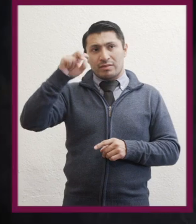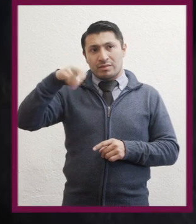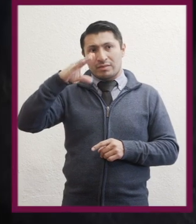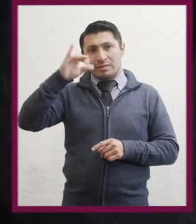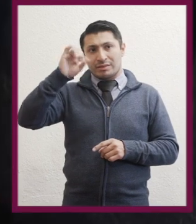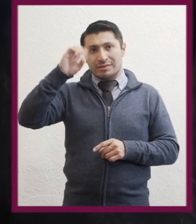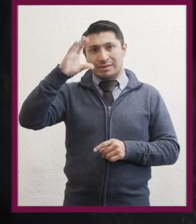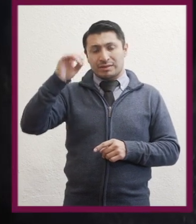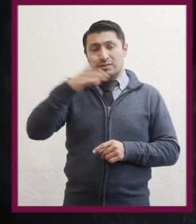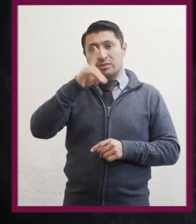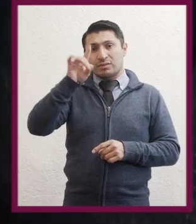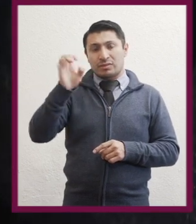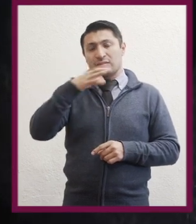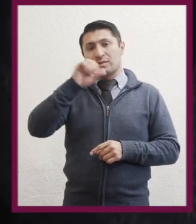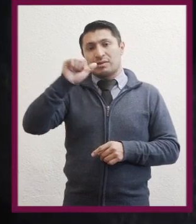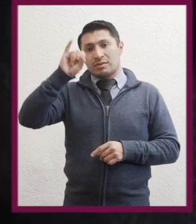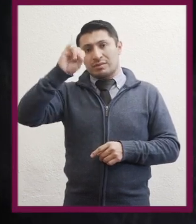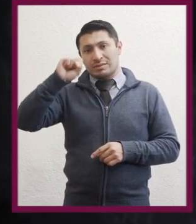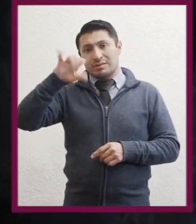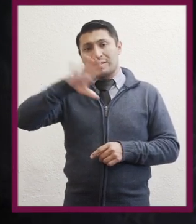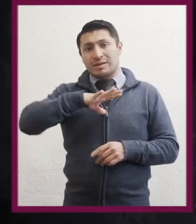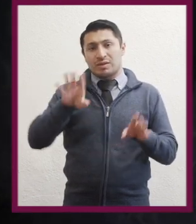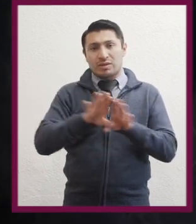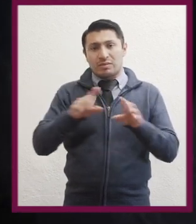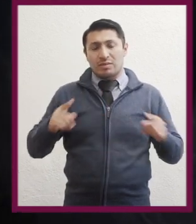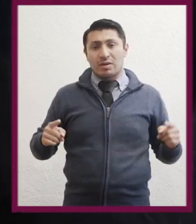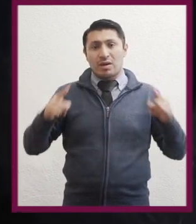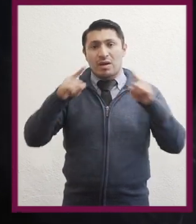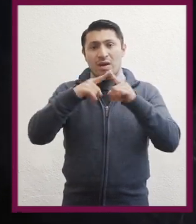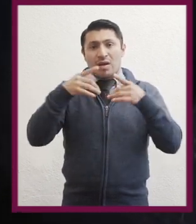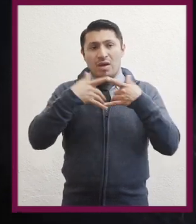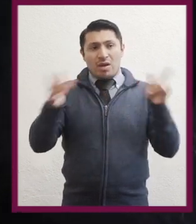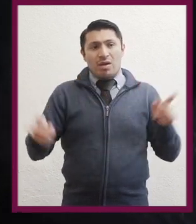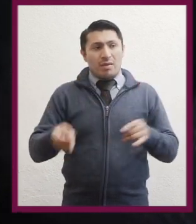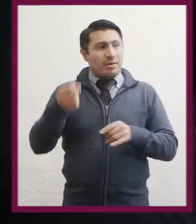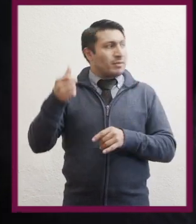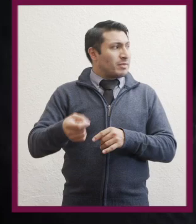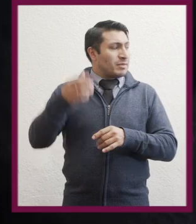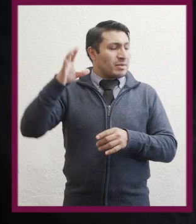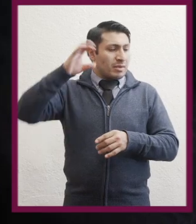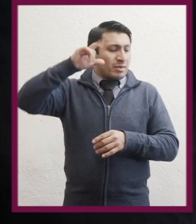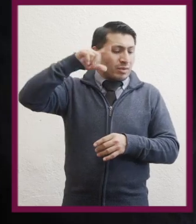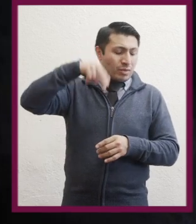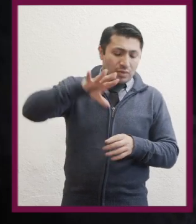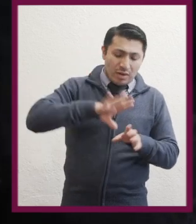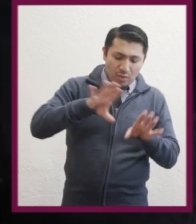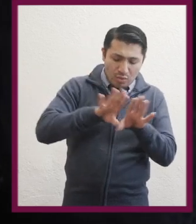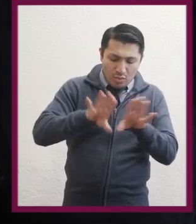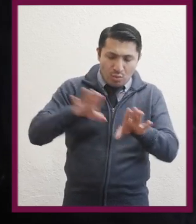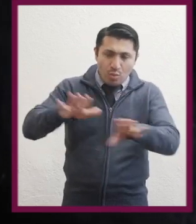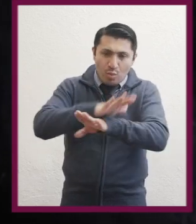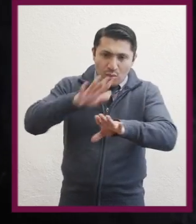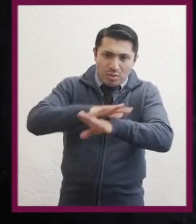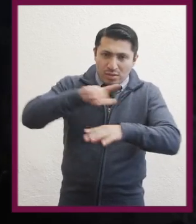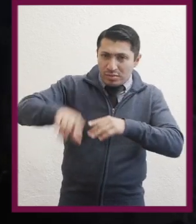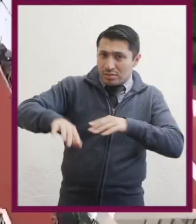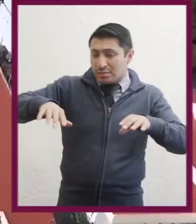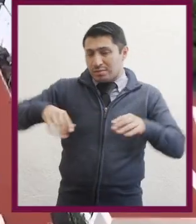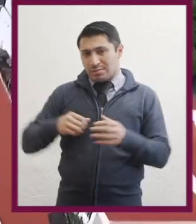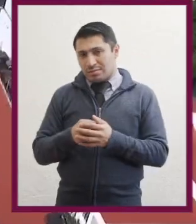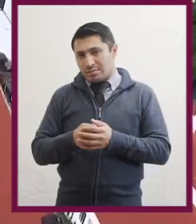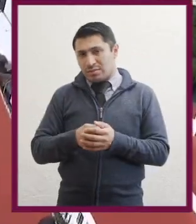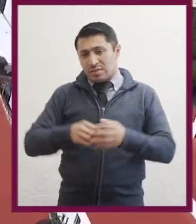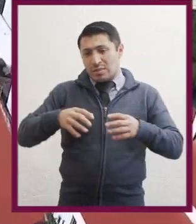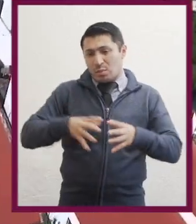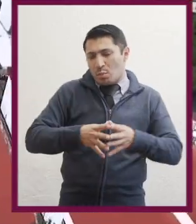Asís, que fue planeado como capilla abierta en las primeras décadas de la colonia, con algunos cambios posteriores.